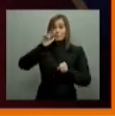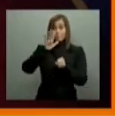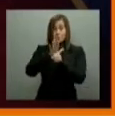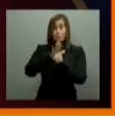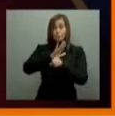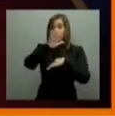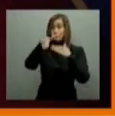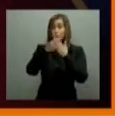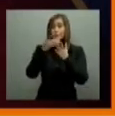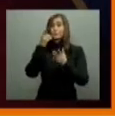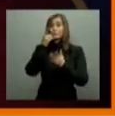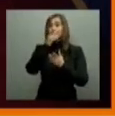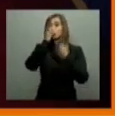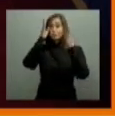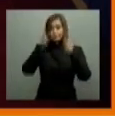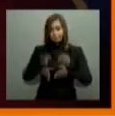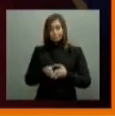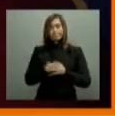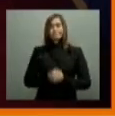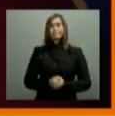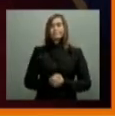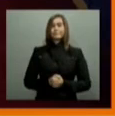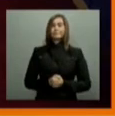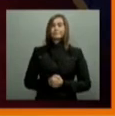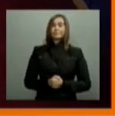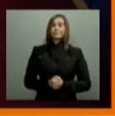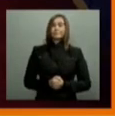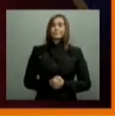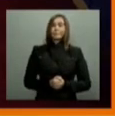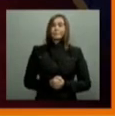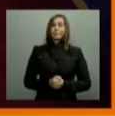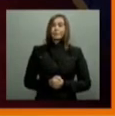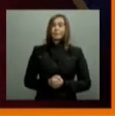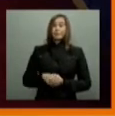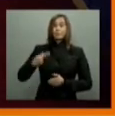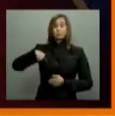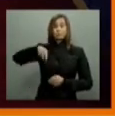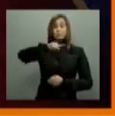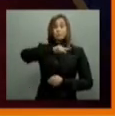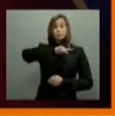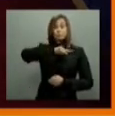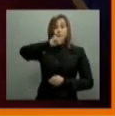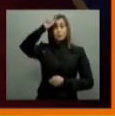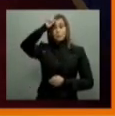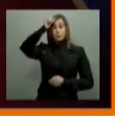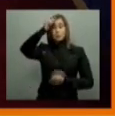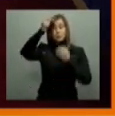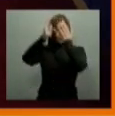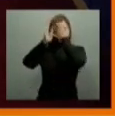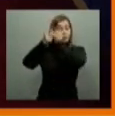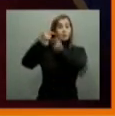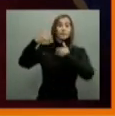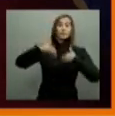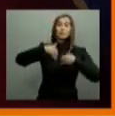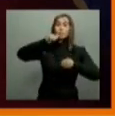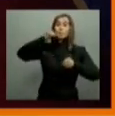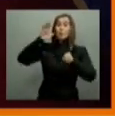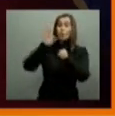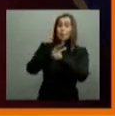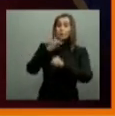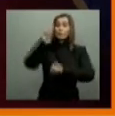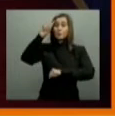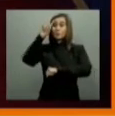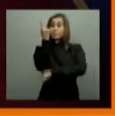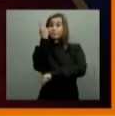en este discurso y en uno que dio después del 16 de agosto de que el presidente quiere usted